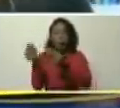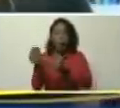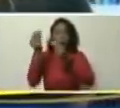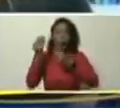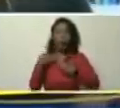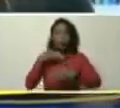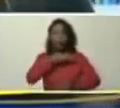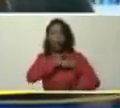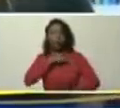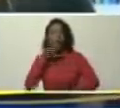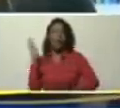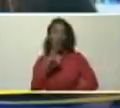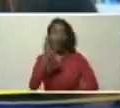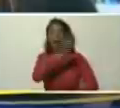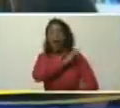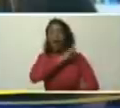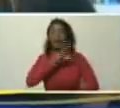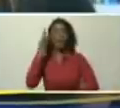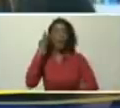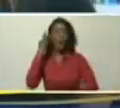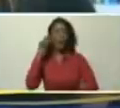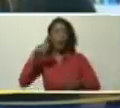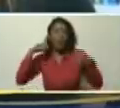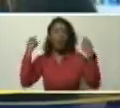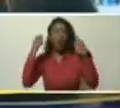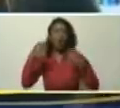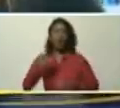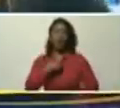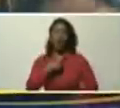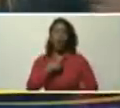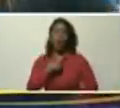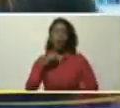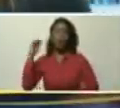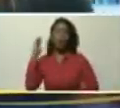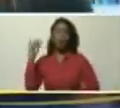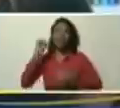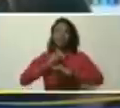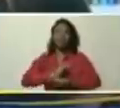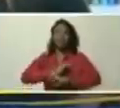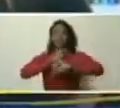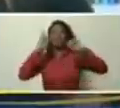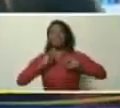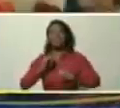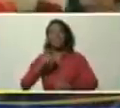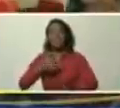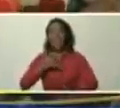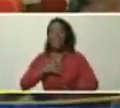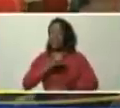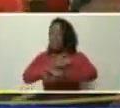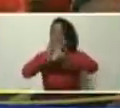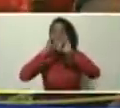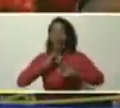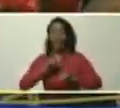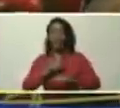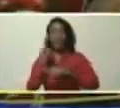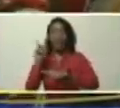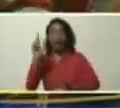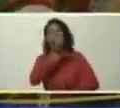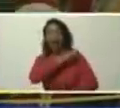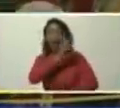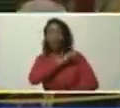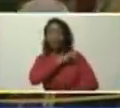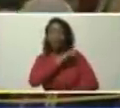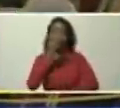de venir como jefa de campaña, yo me vine feliz, muy feliz de ser jefa de